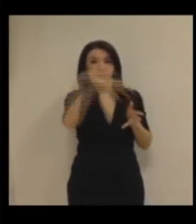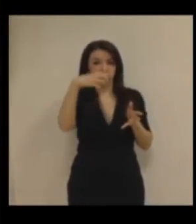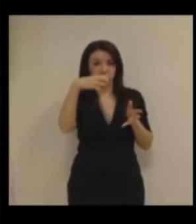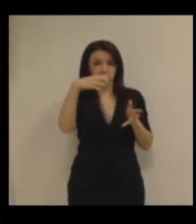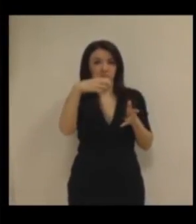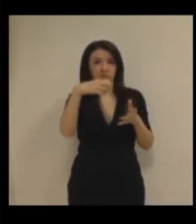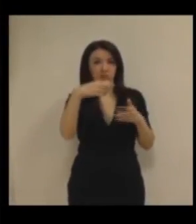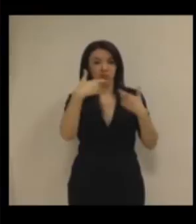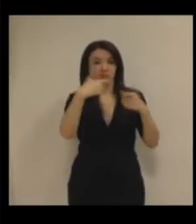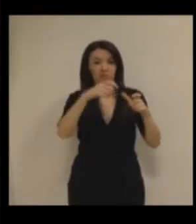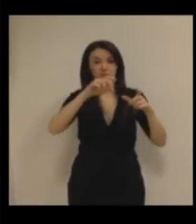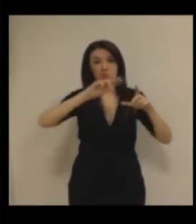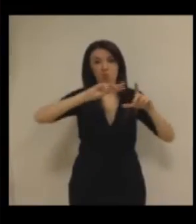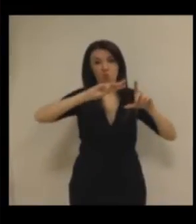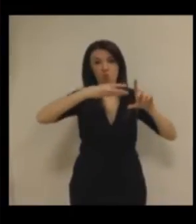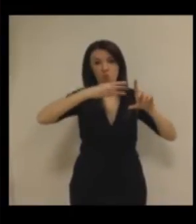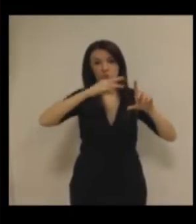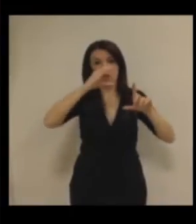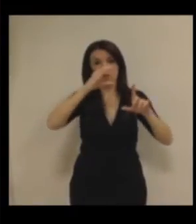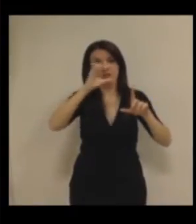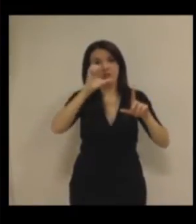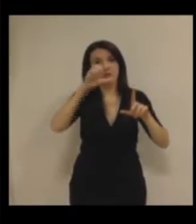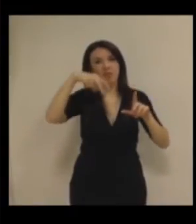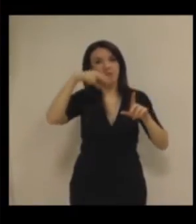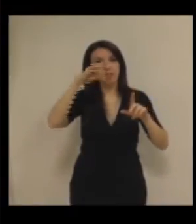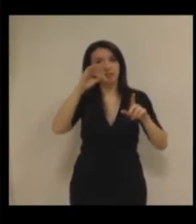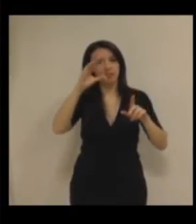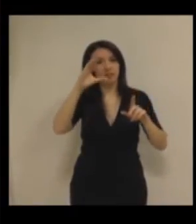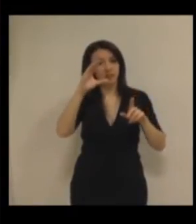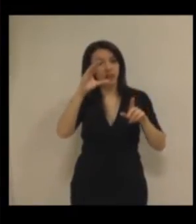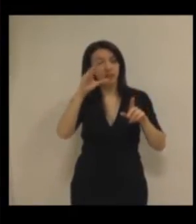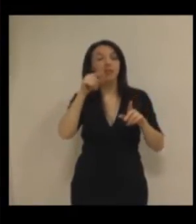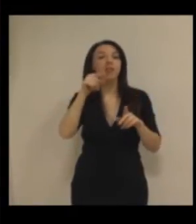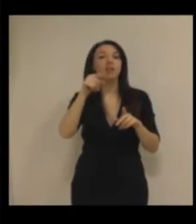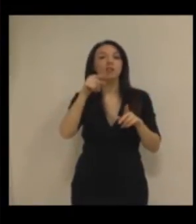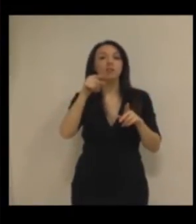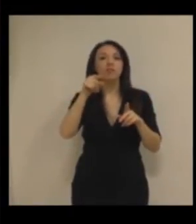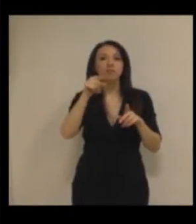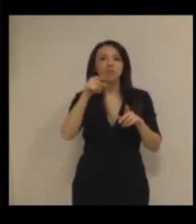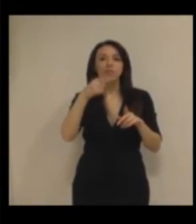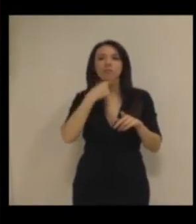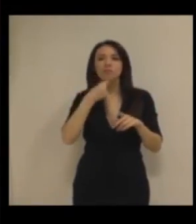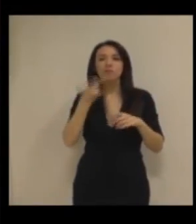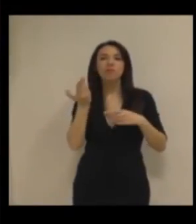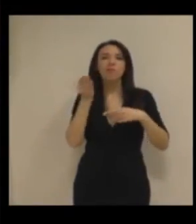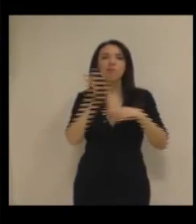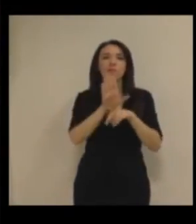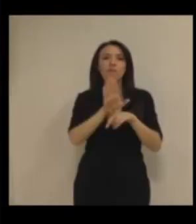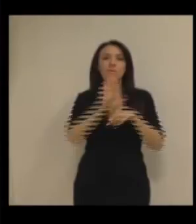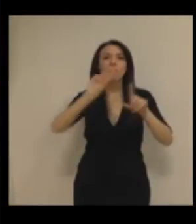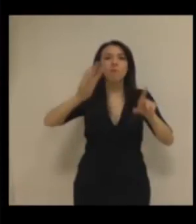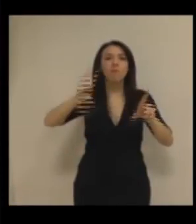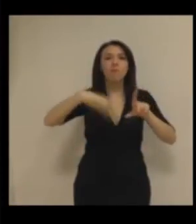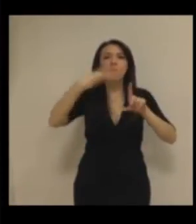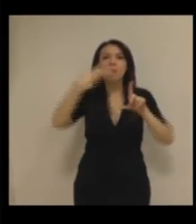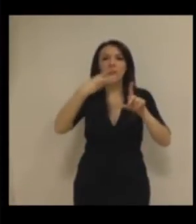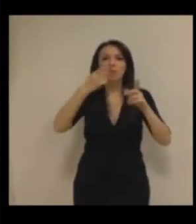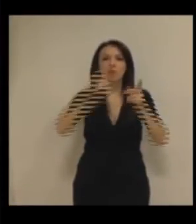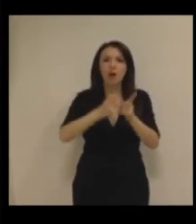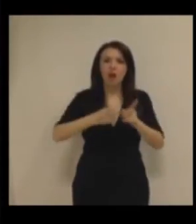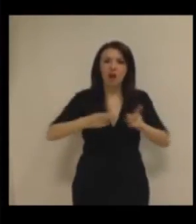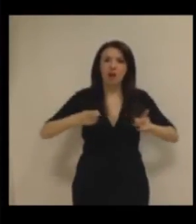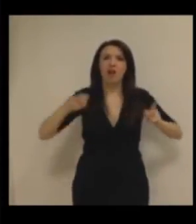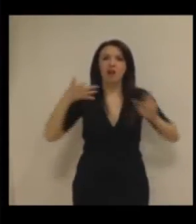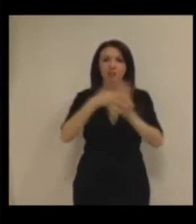canal del CENTA, que nos presentaras la plataforma en su extensión,